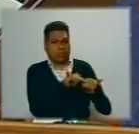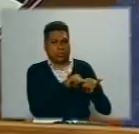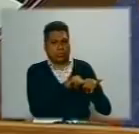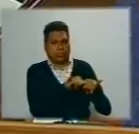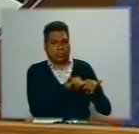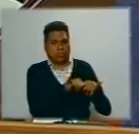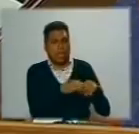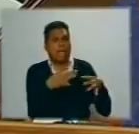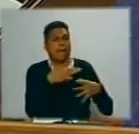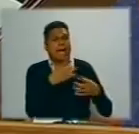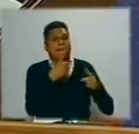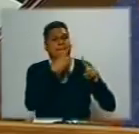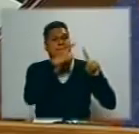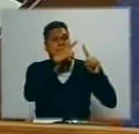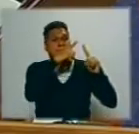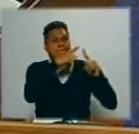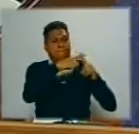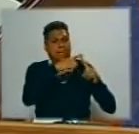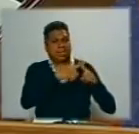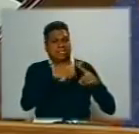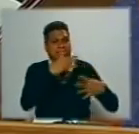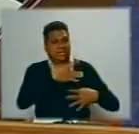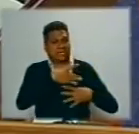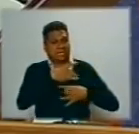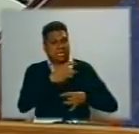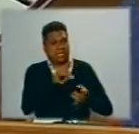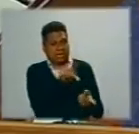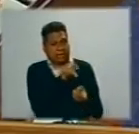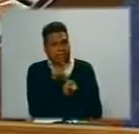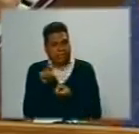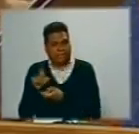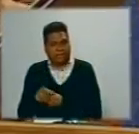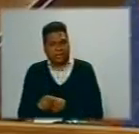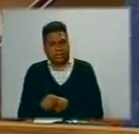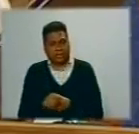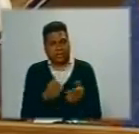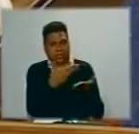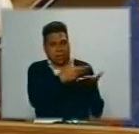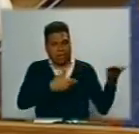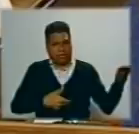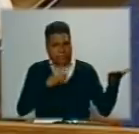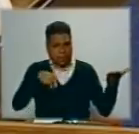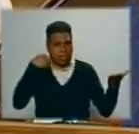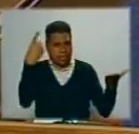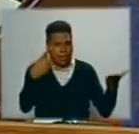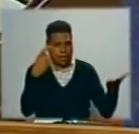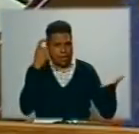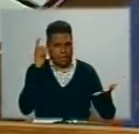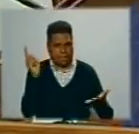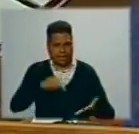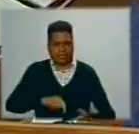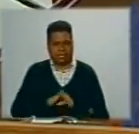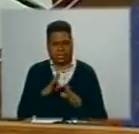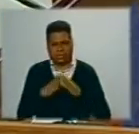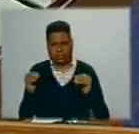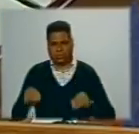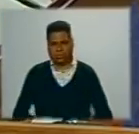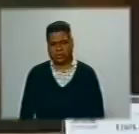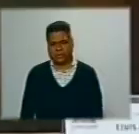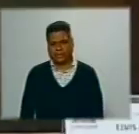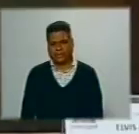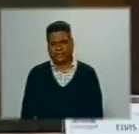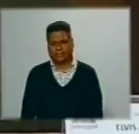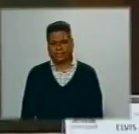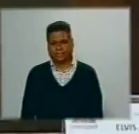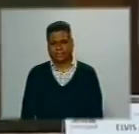más los intereses correspondientes, el cual deberá hacerse efectivo en la factura inmediatamente siguiente. Es todo. En